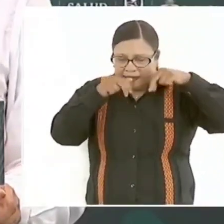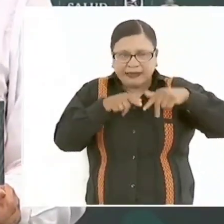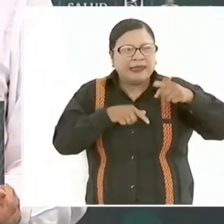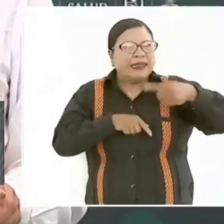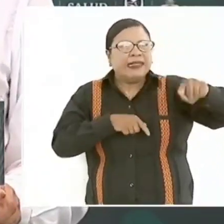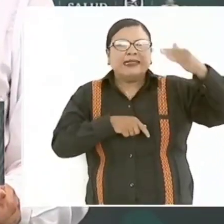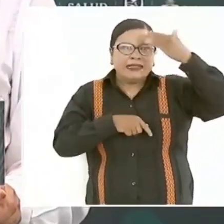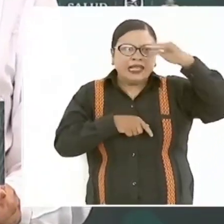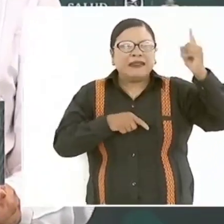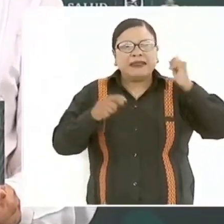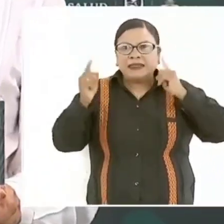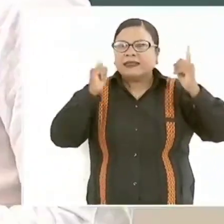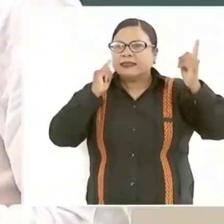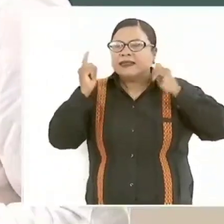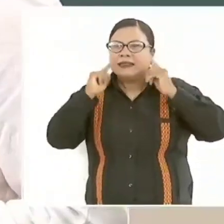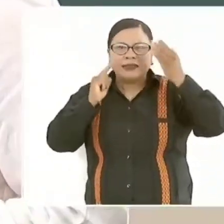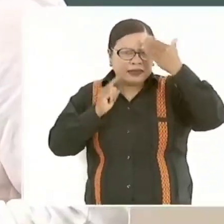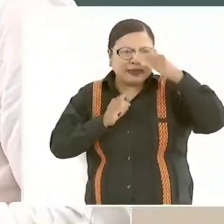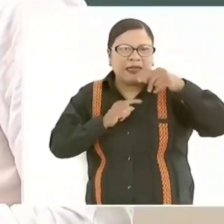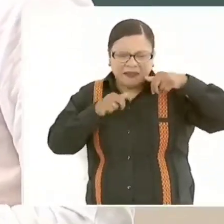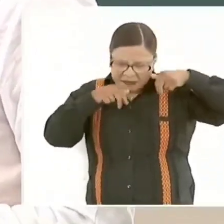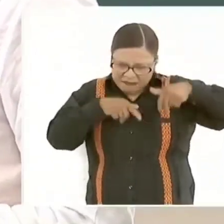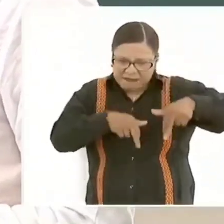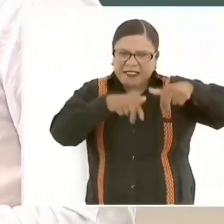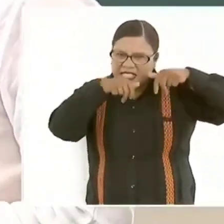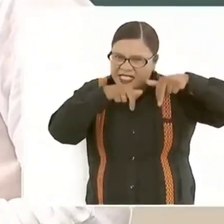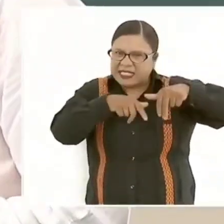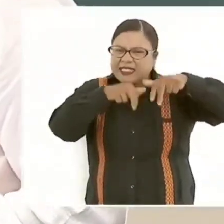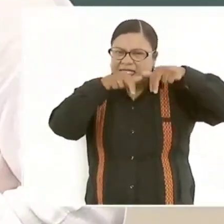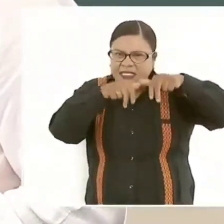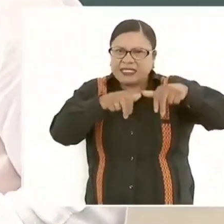los compañeros de Arco 6 de que íbamos caminando,